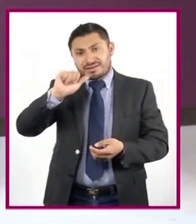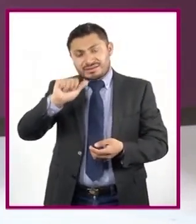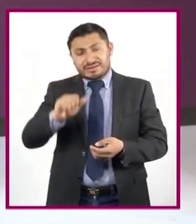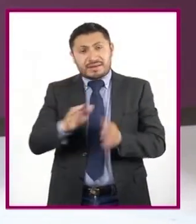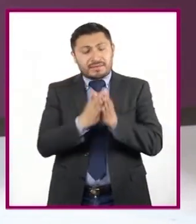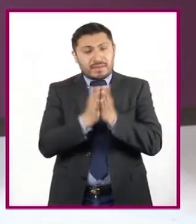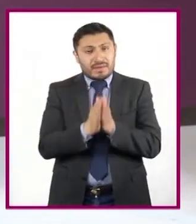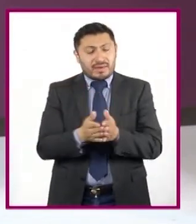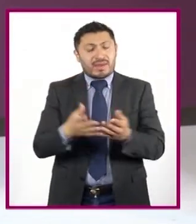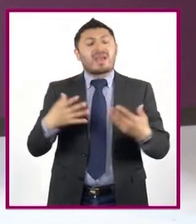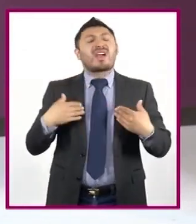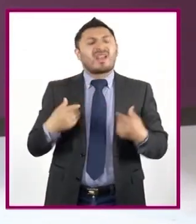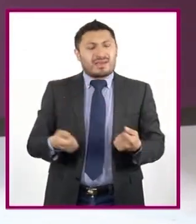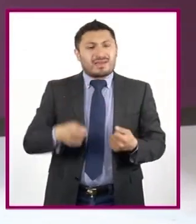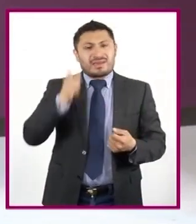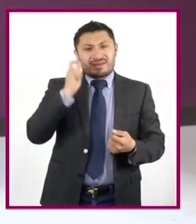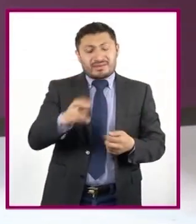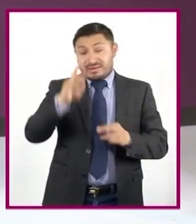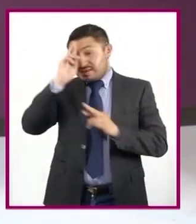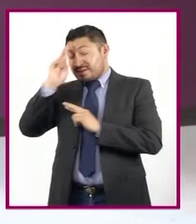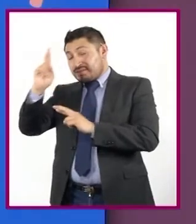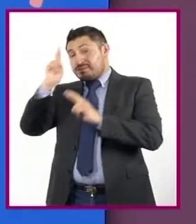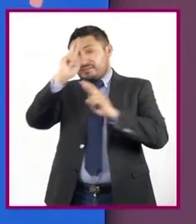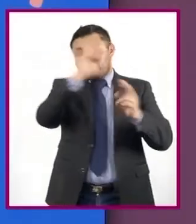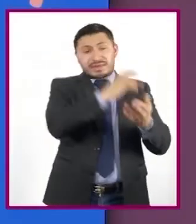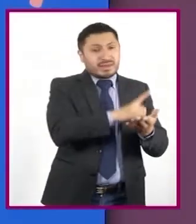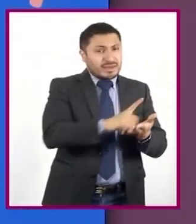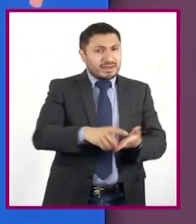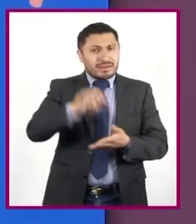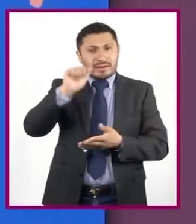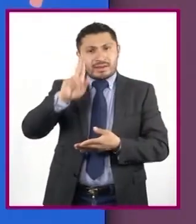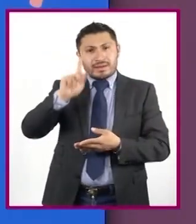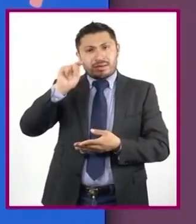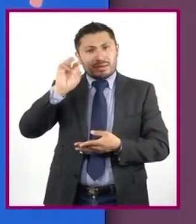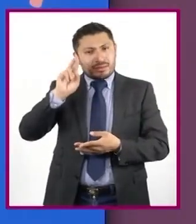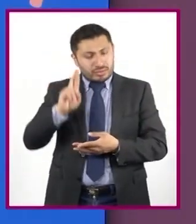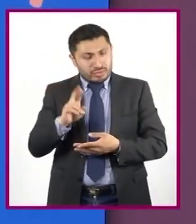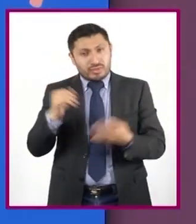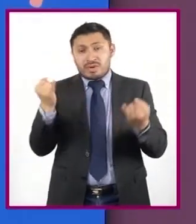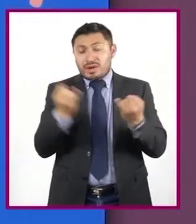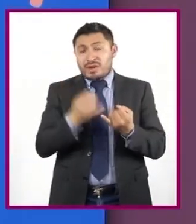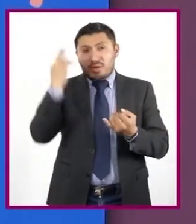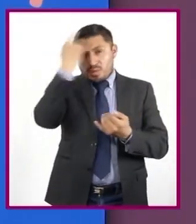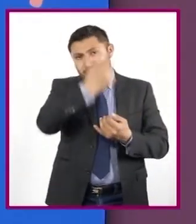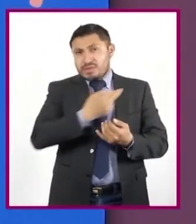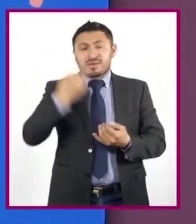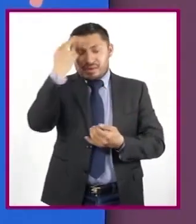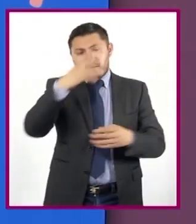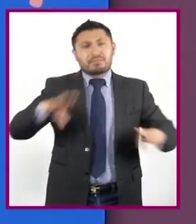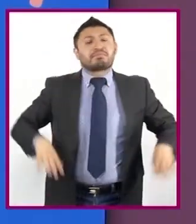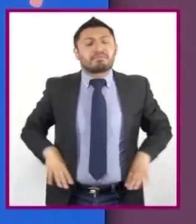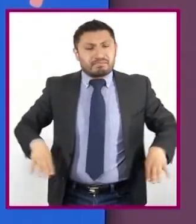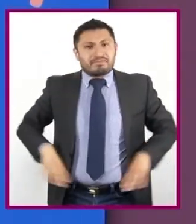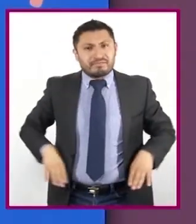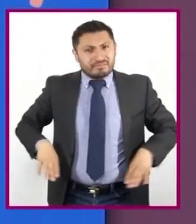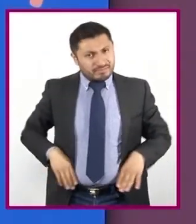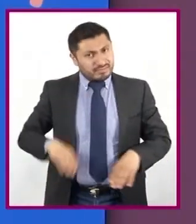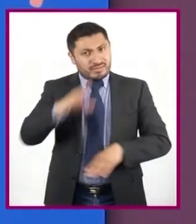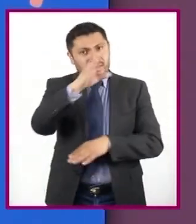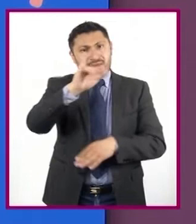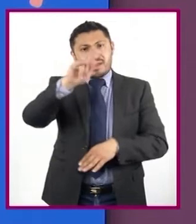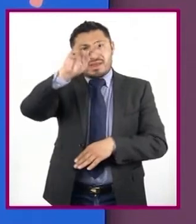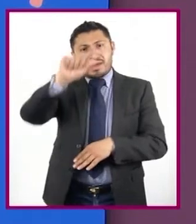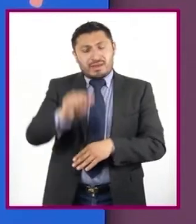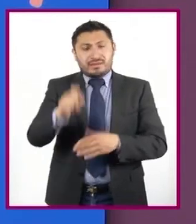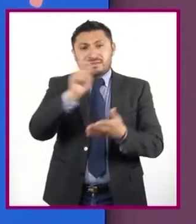que implica respetar los derechos de autor. También repasamos algunas características de las citas